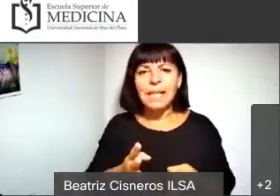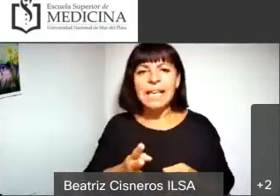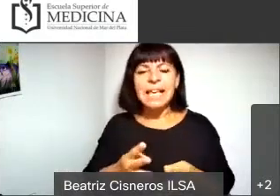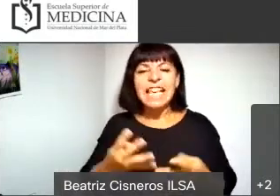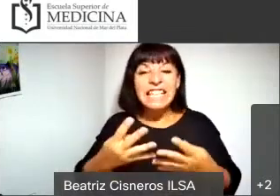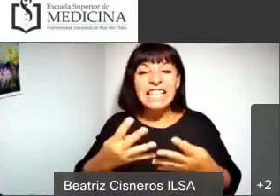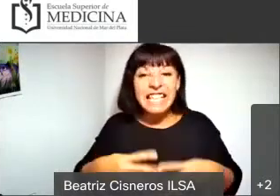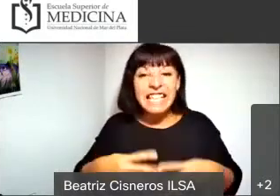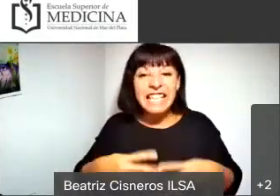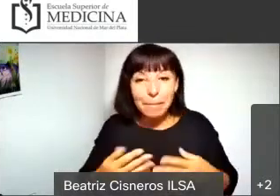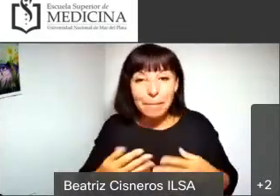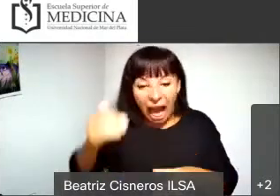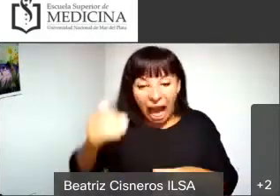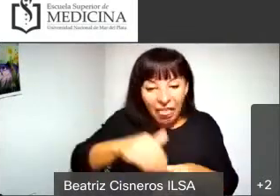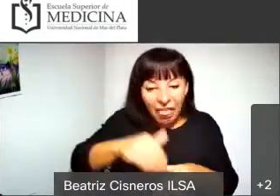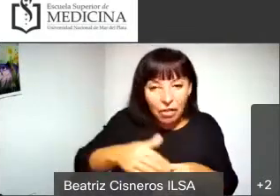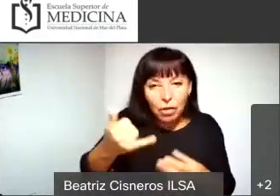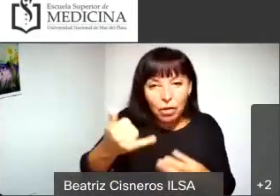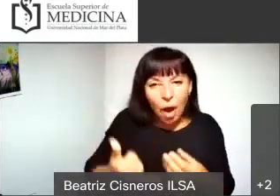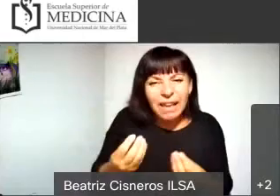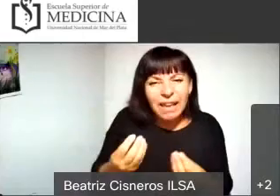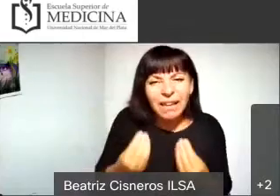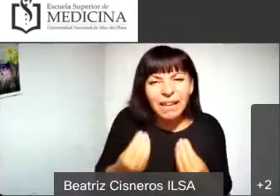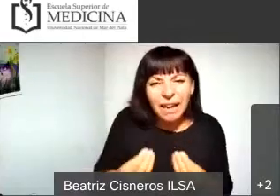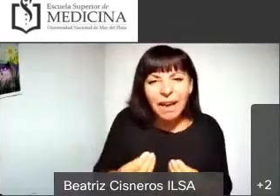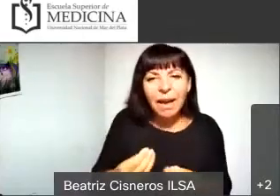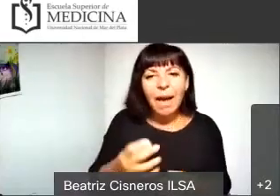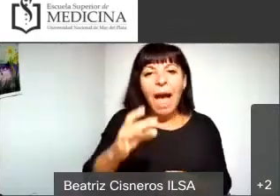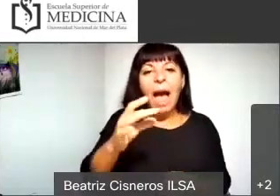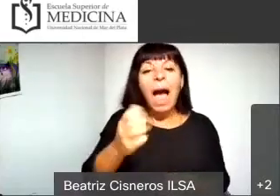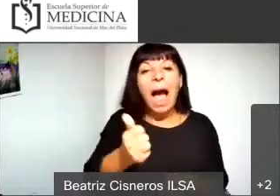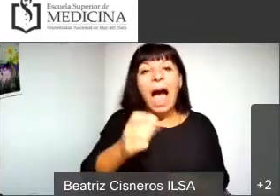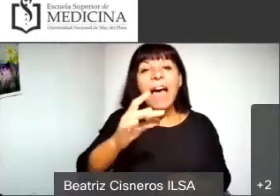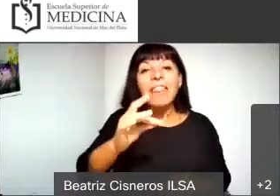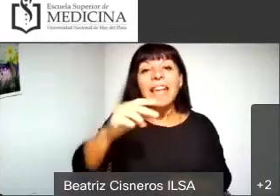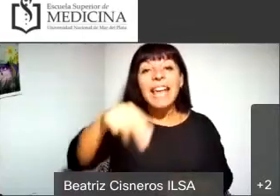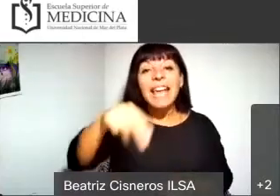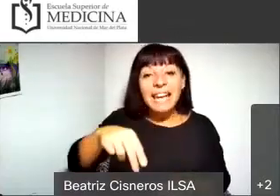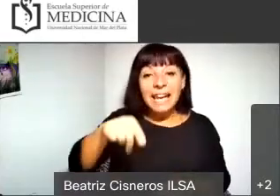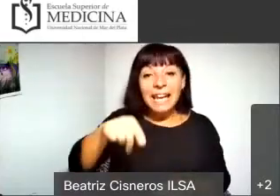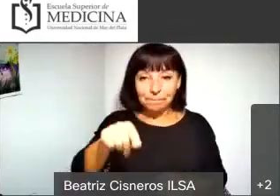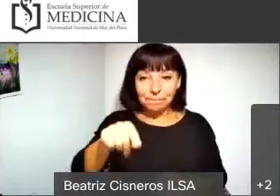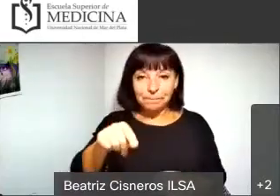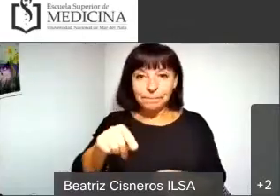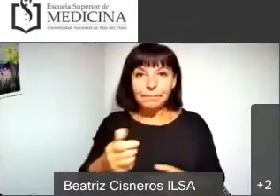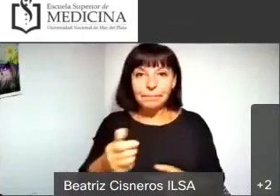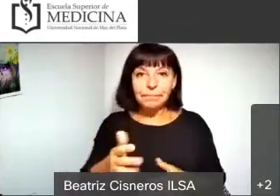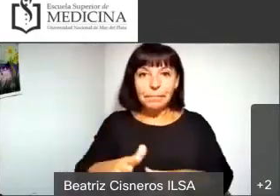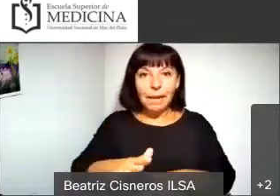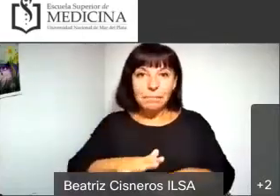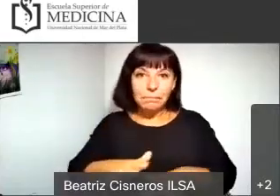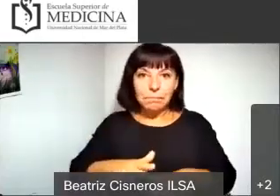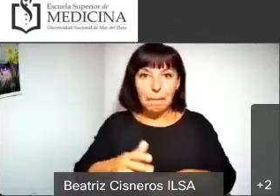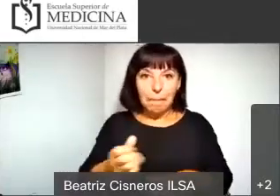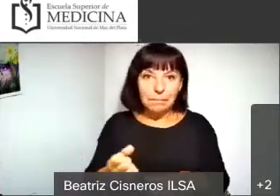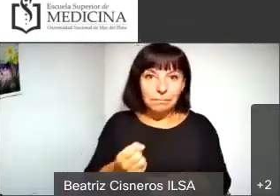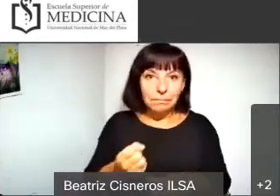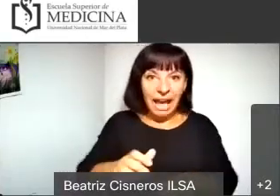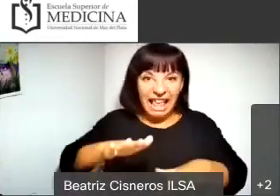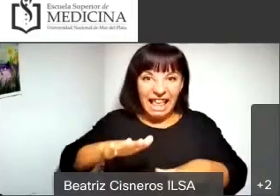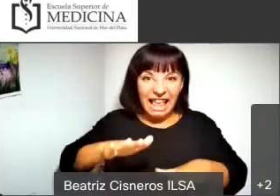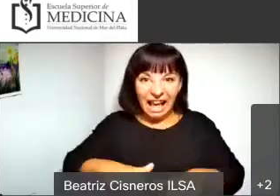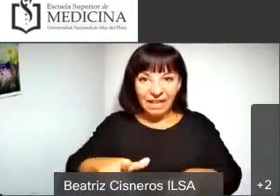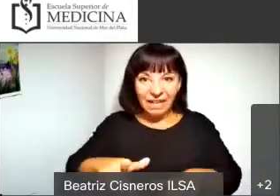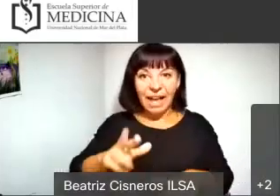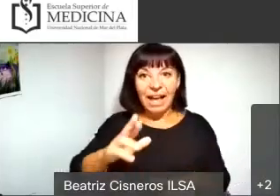por un ácido nucleico llamado ADN o DNA, que es mucho más estable que el ARN. Eso es una innovación